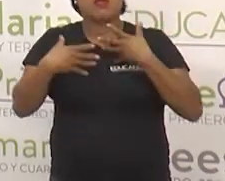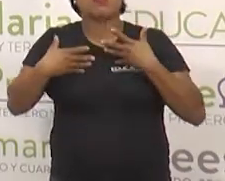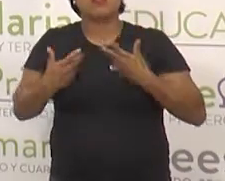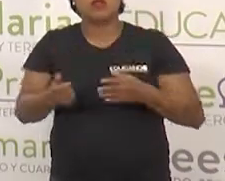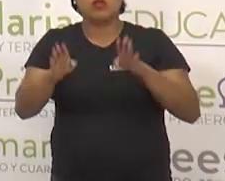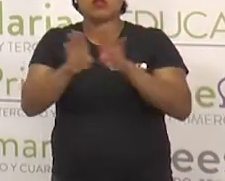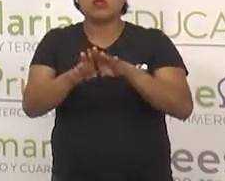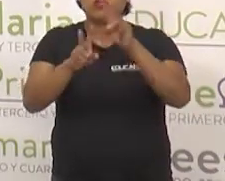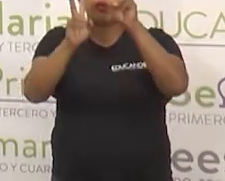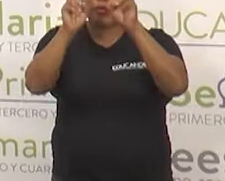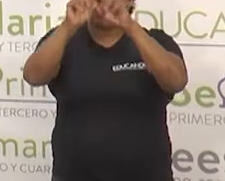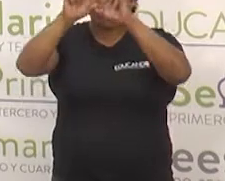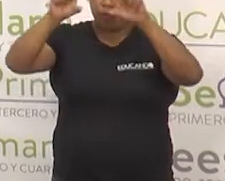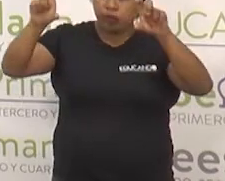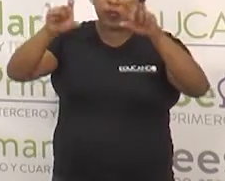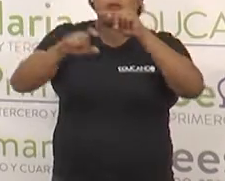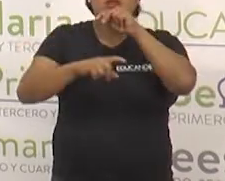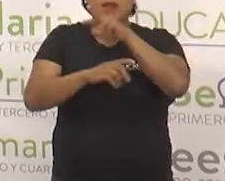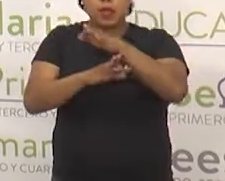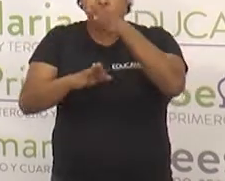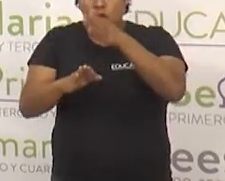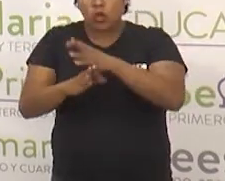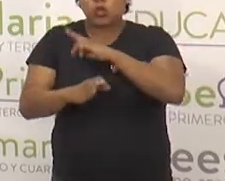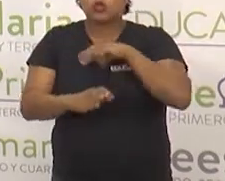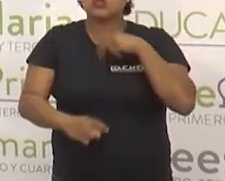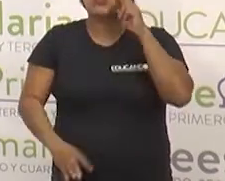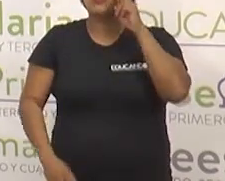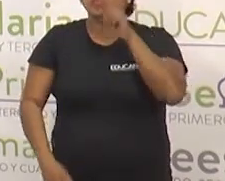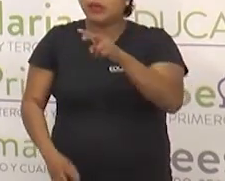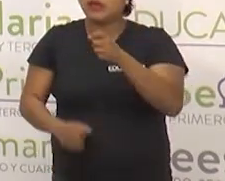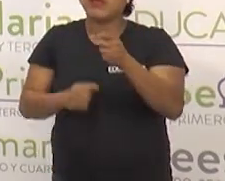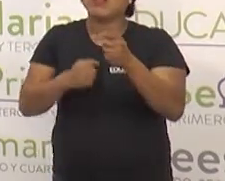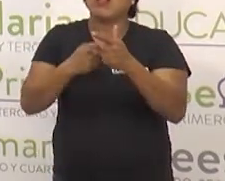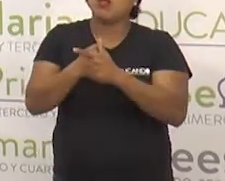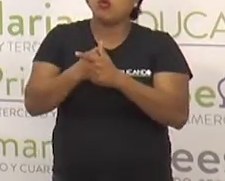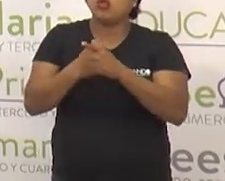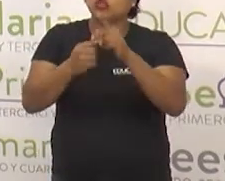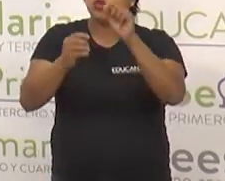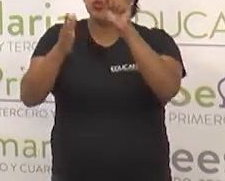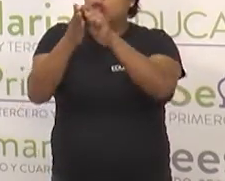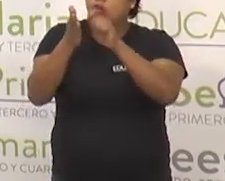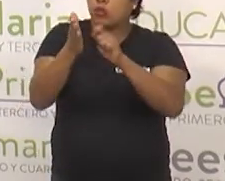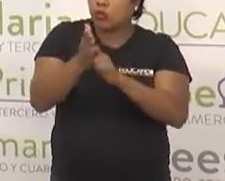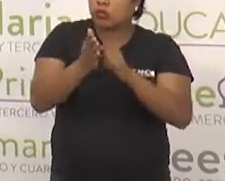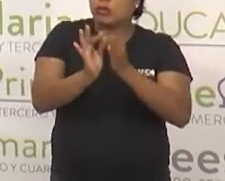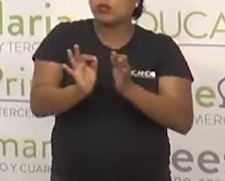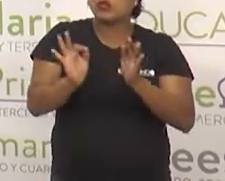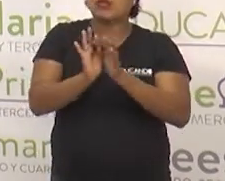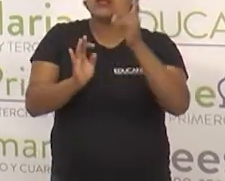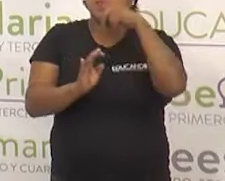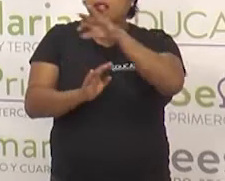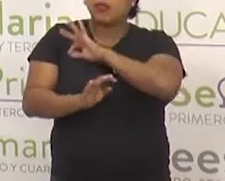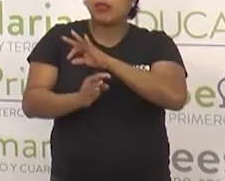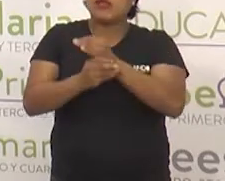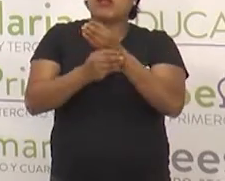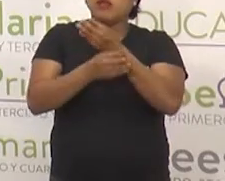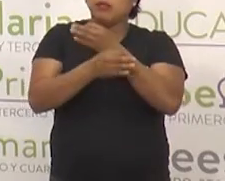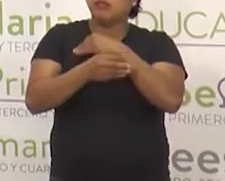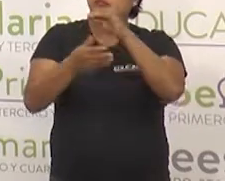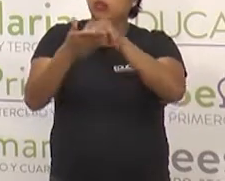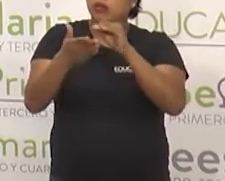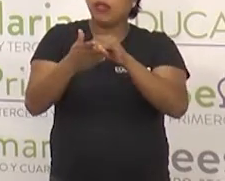comprender un texto? Hoy también vamos a ver algunos puntos importantes para exponer un tema